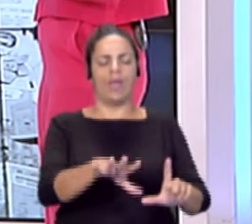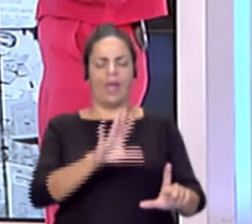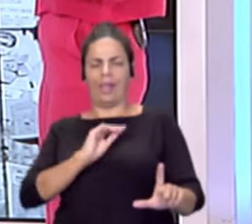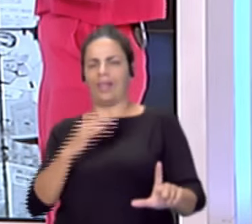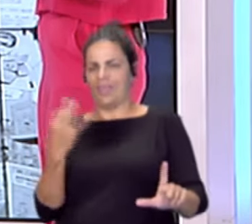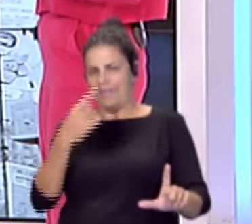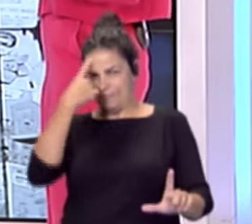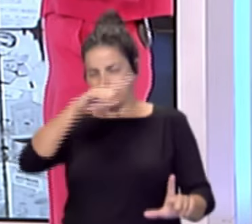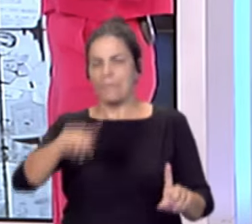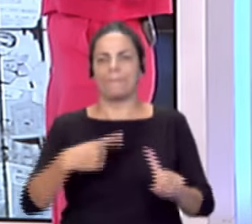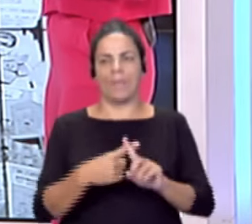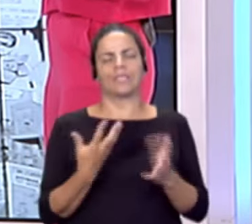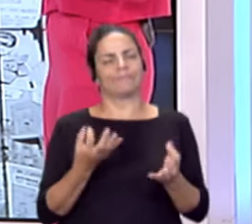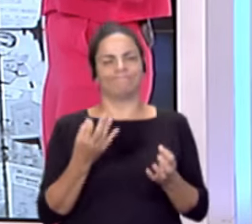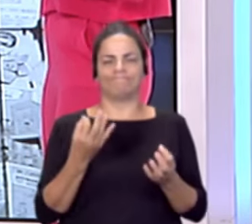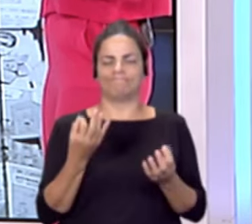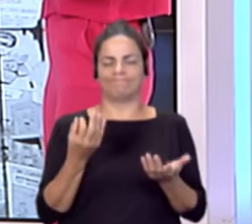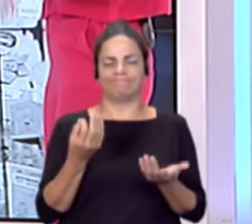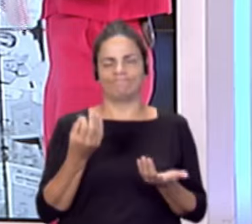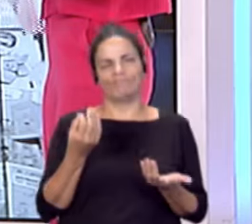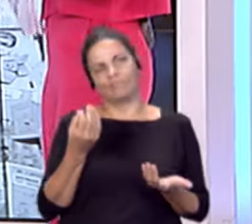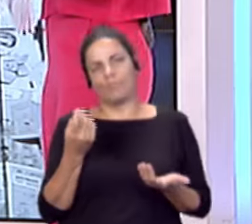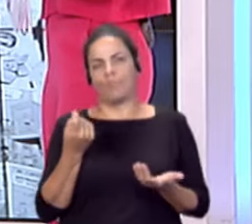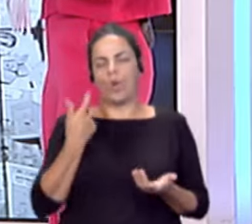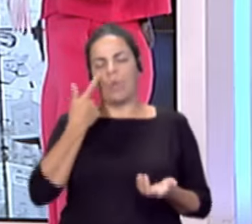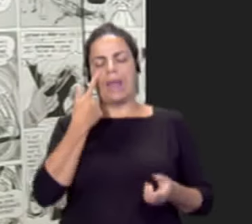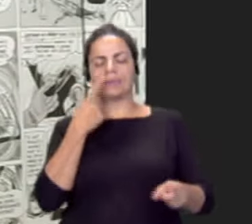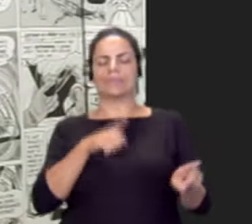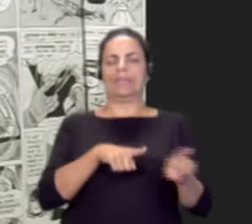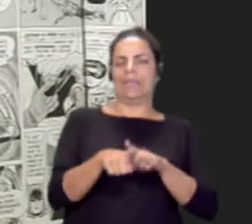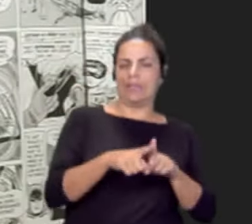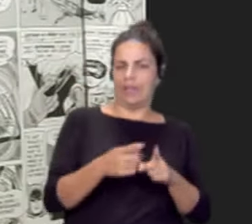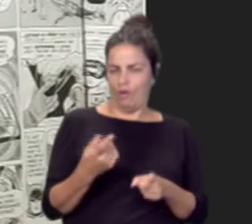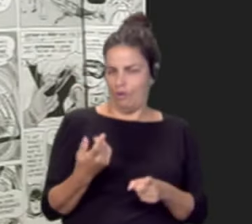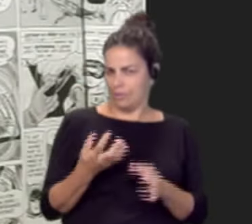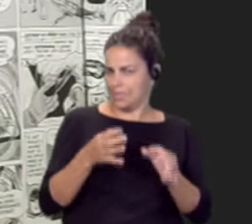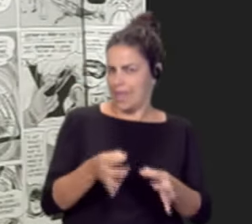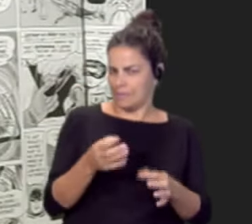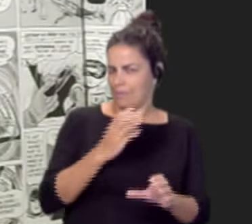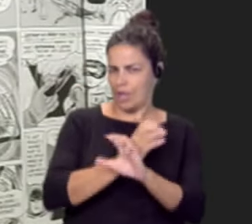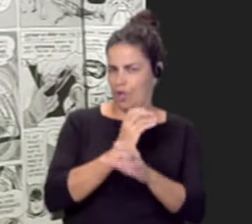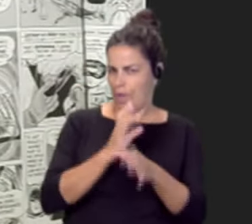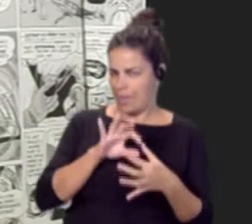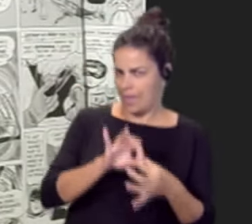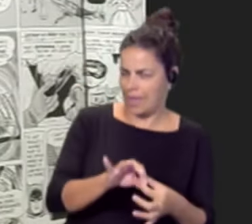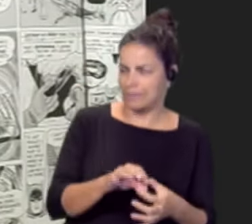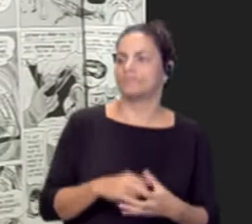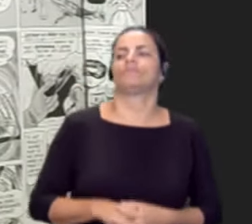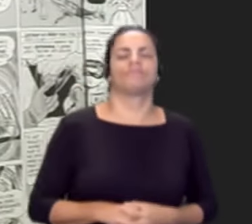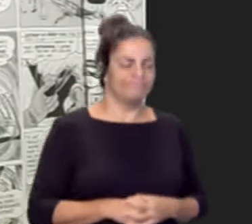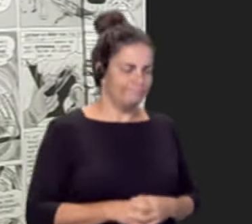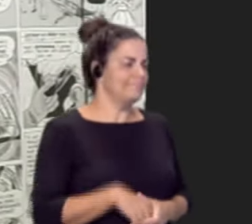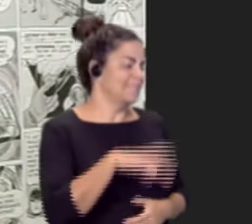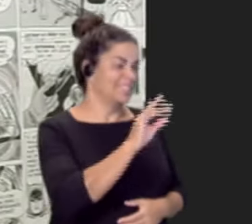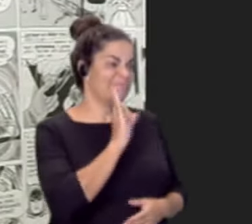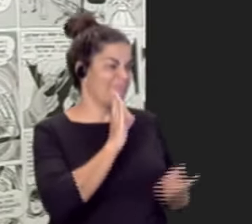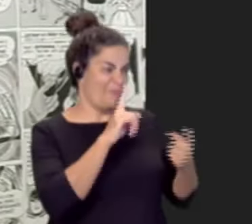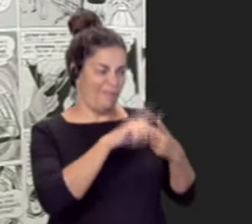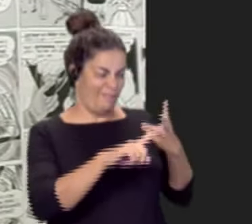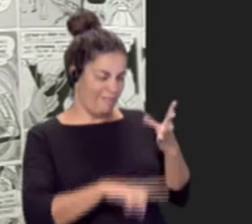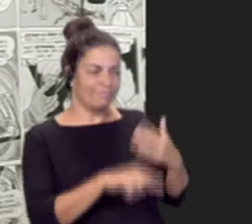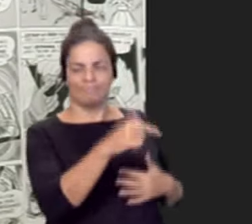todo ese espíritu crítico que no puede faltar. Sí, efectivamente, dentro del cómic todos los elementos que has comentado forman